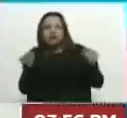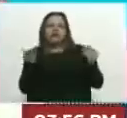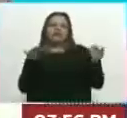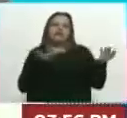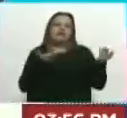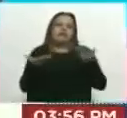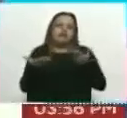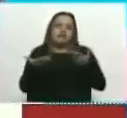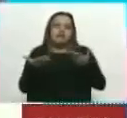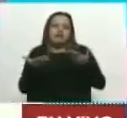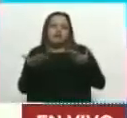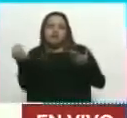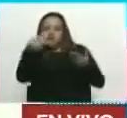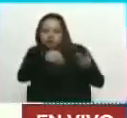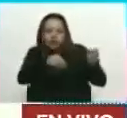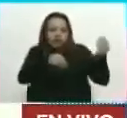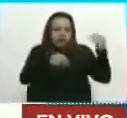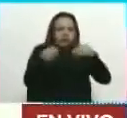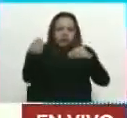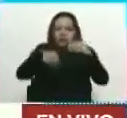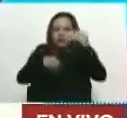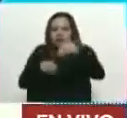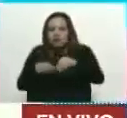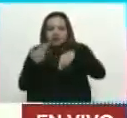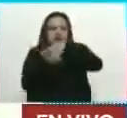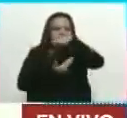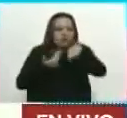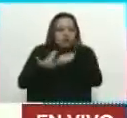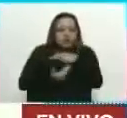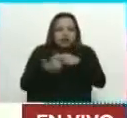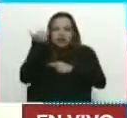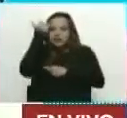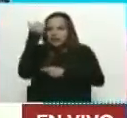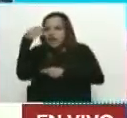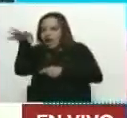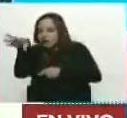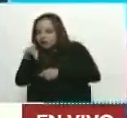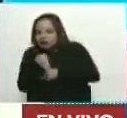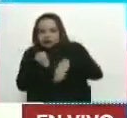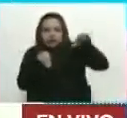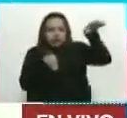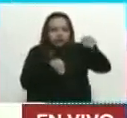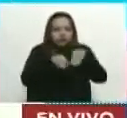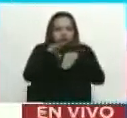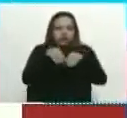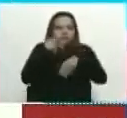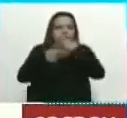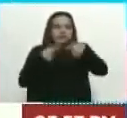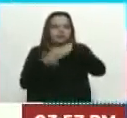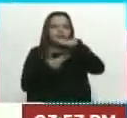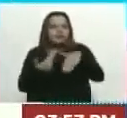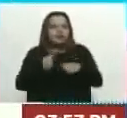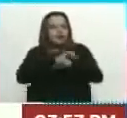todo este entramado de cosas revolucionarias, de un proceso revolucionario